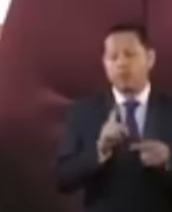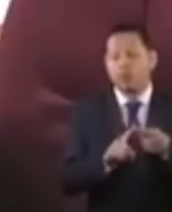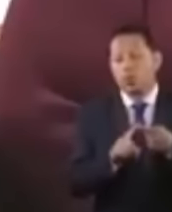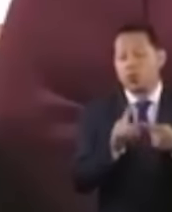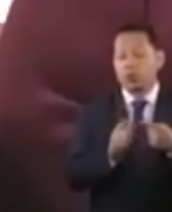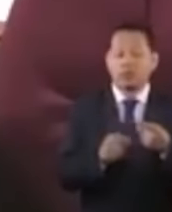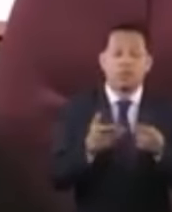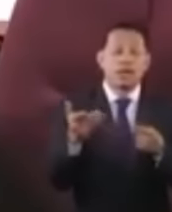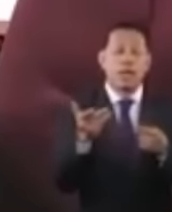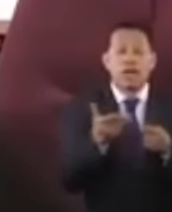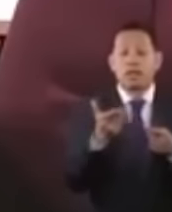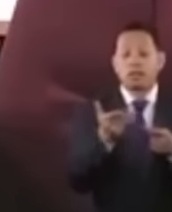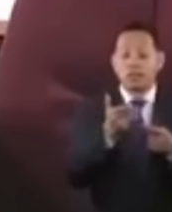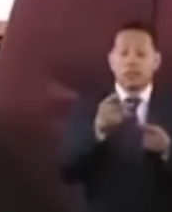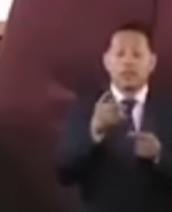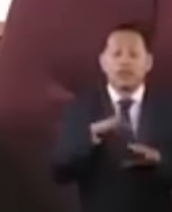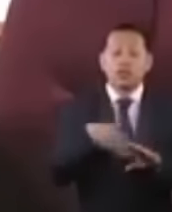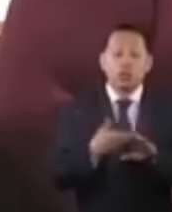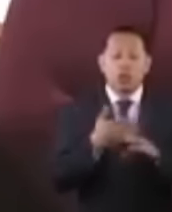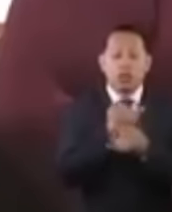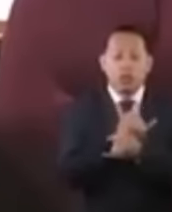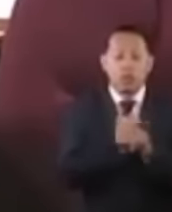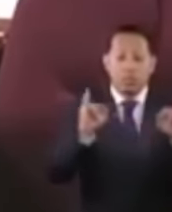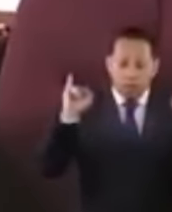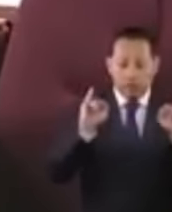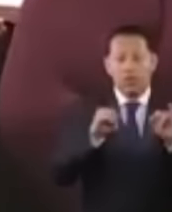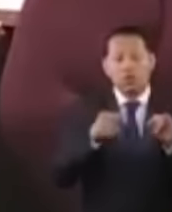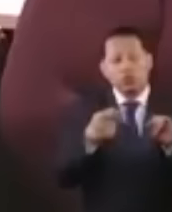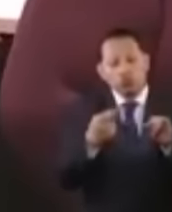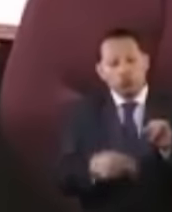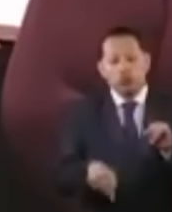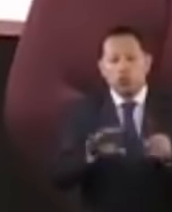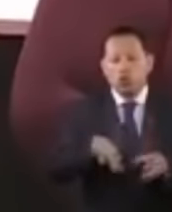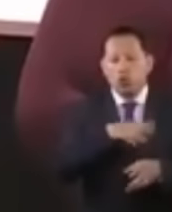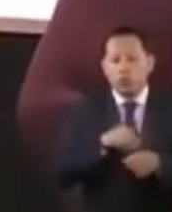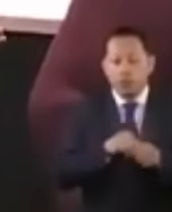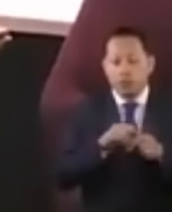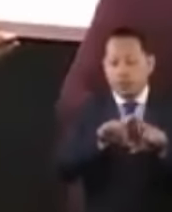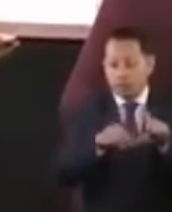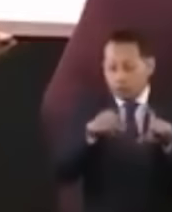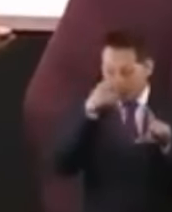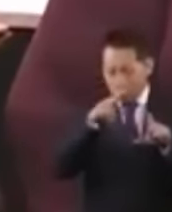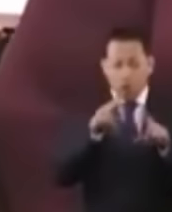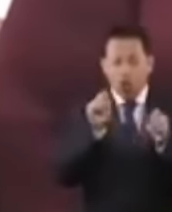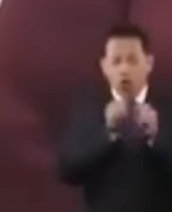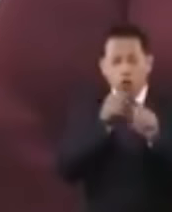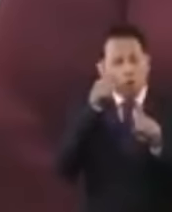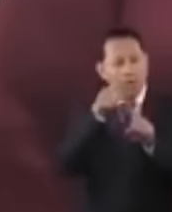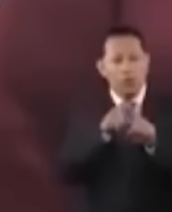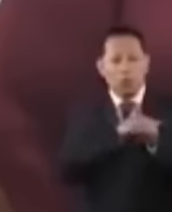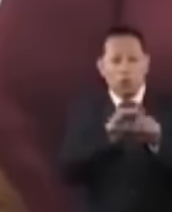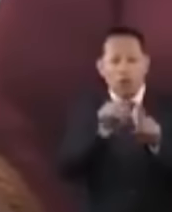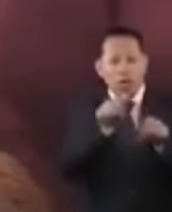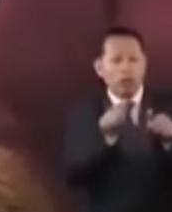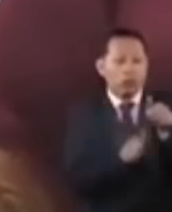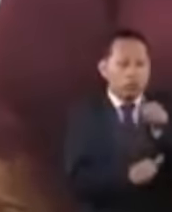1. Realice actos contra la independencia, soberanía o integridad de la nación mexicana con la finalidad de someterla a